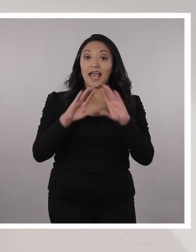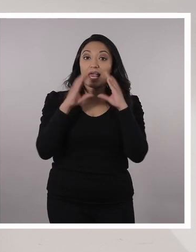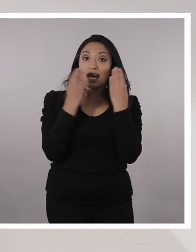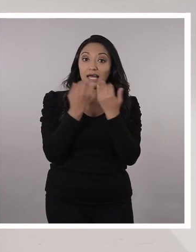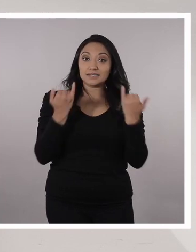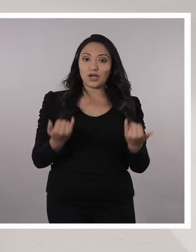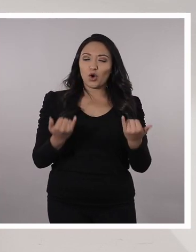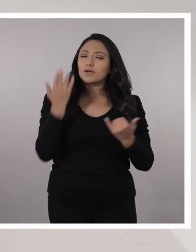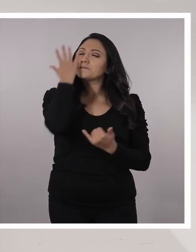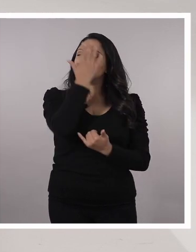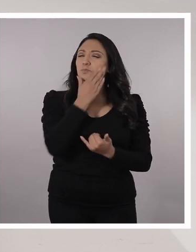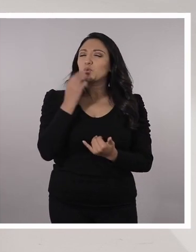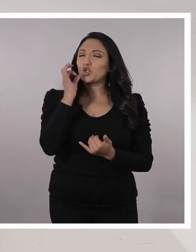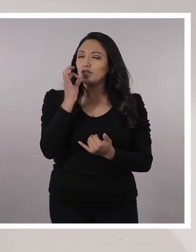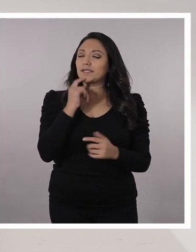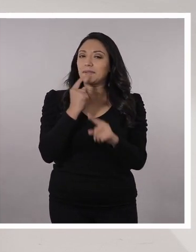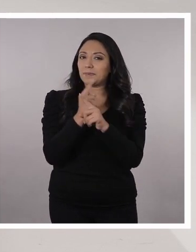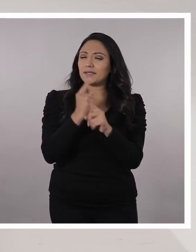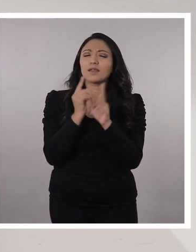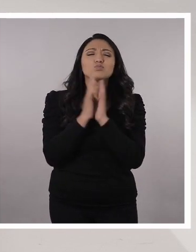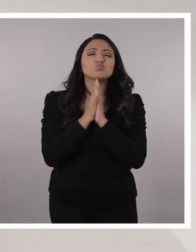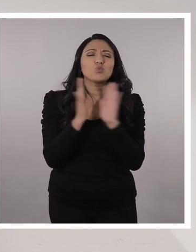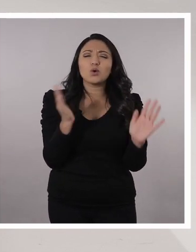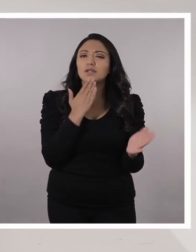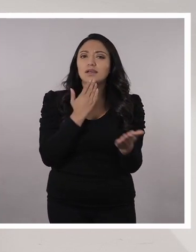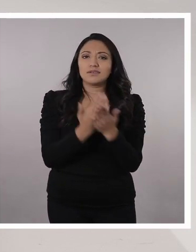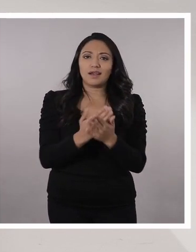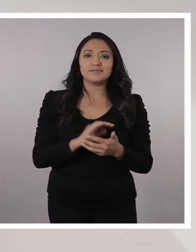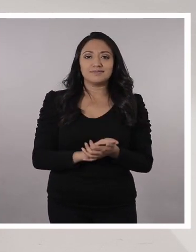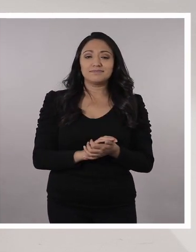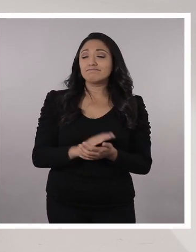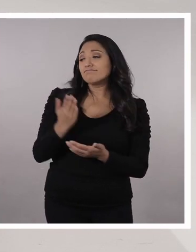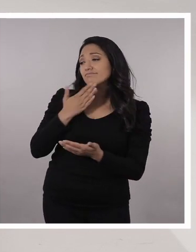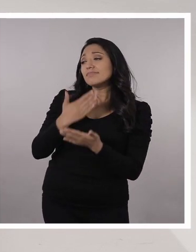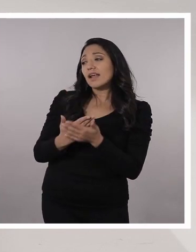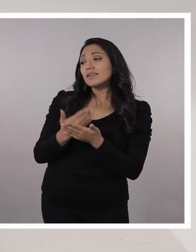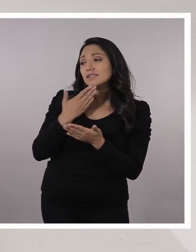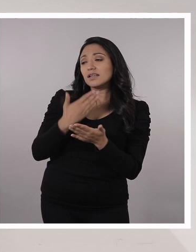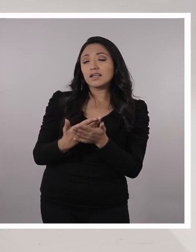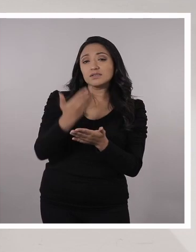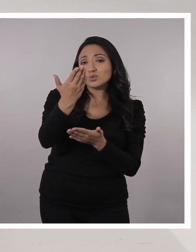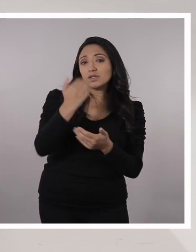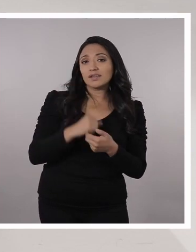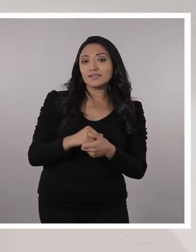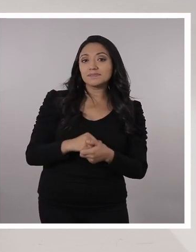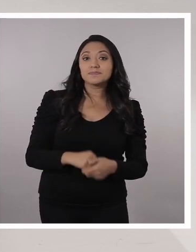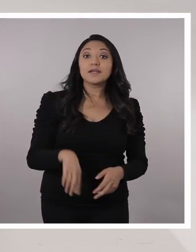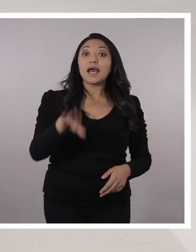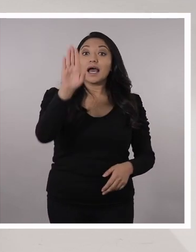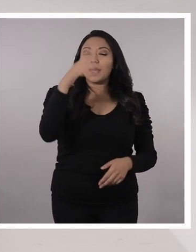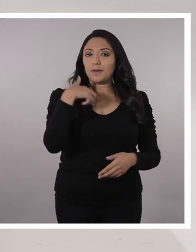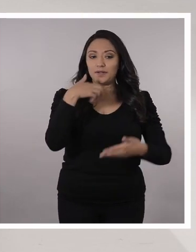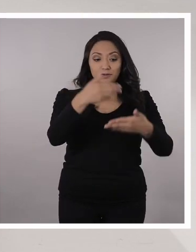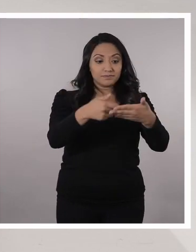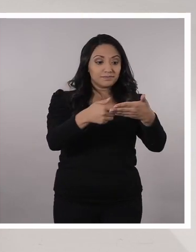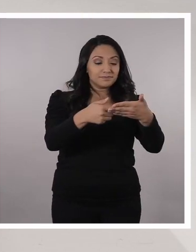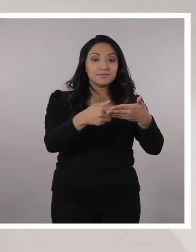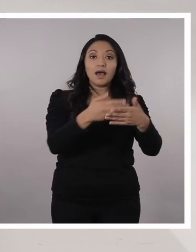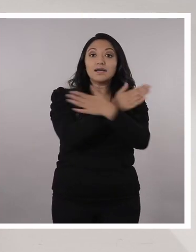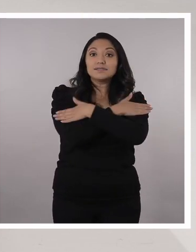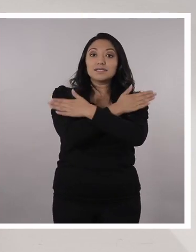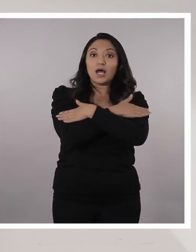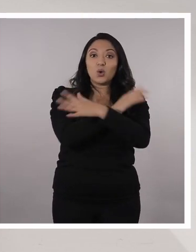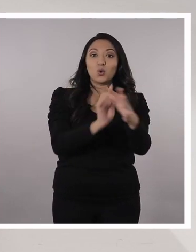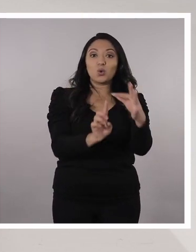La clase estuvo lindísima, profe. Muchísimas gracias. Gracias a ti, Nelly. Gracias a ustedes, chicos y chicas. Y yo tengo aquí un saludo